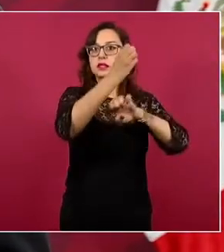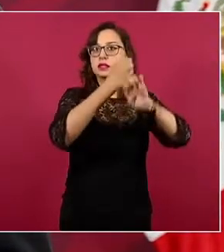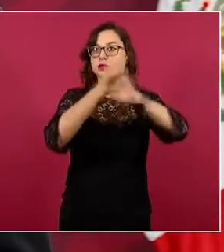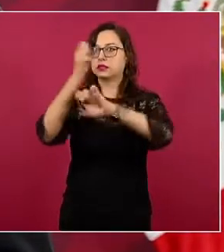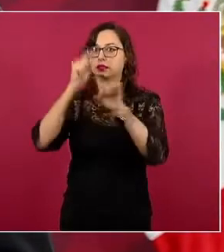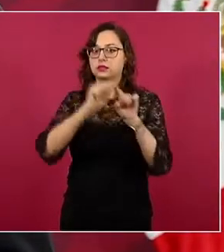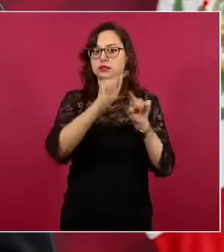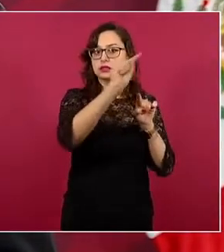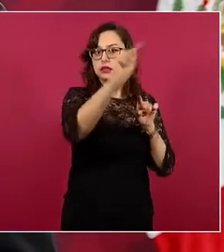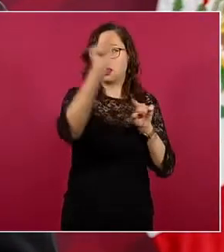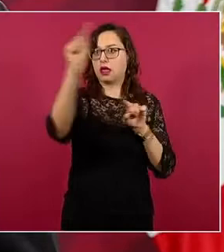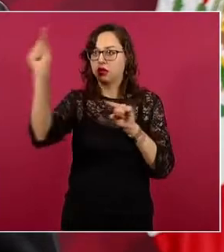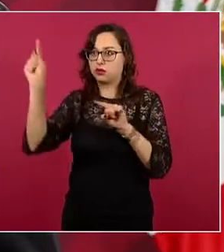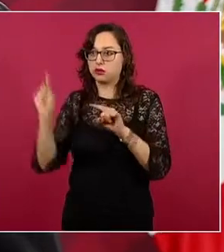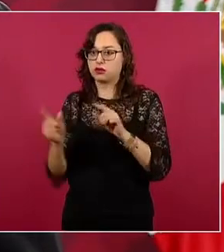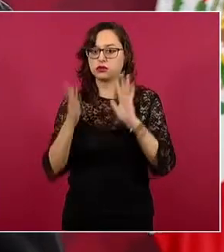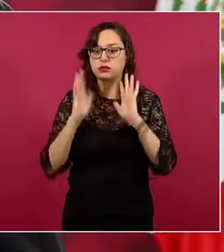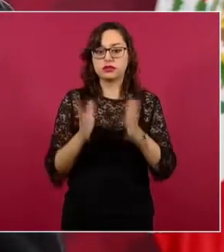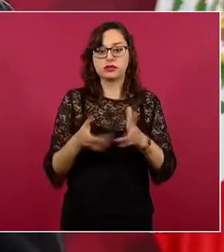para tener